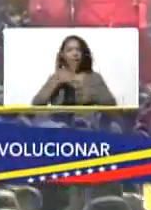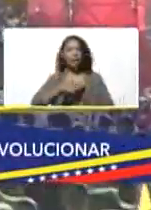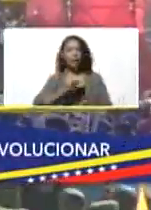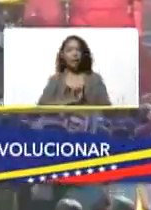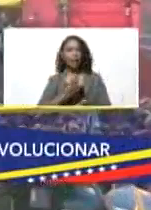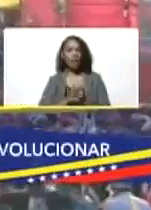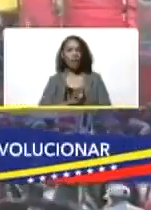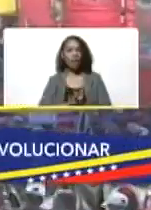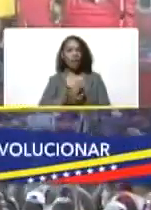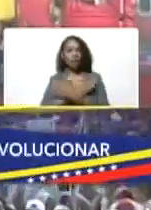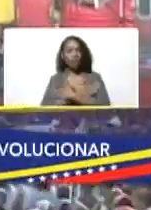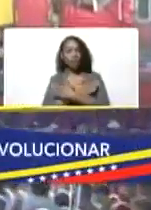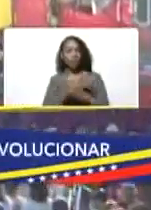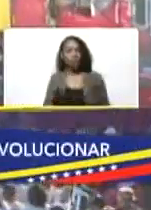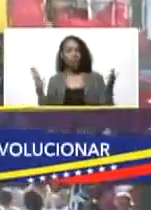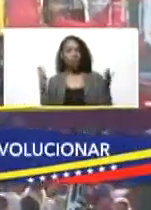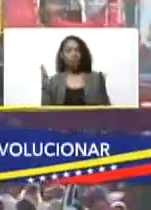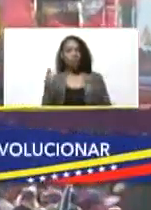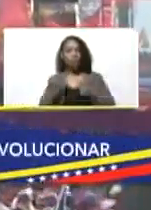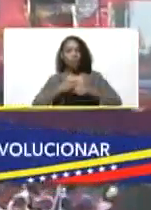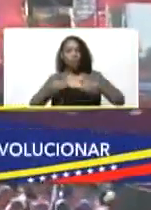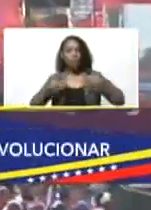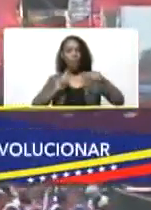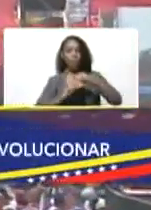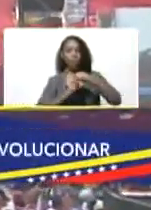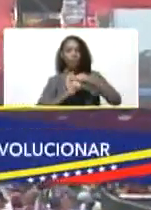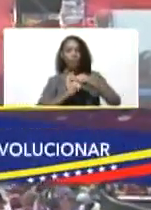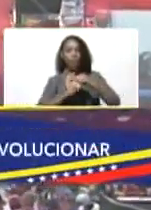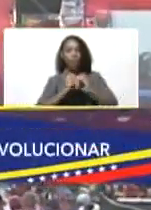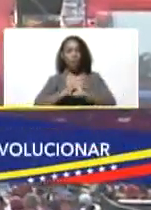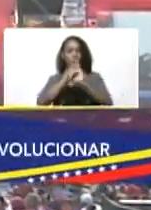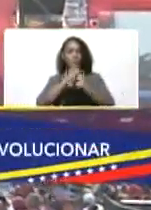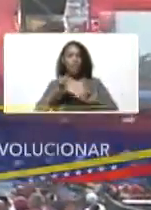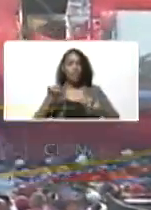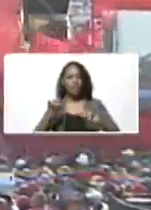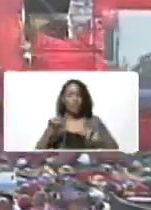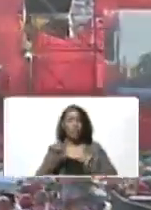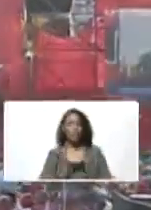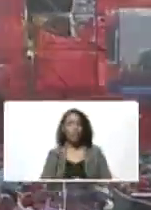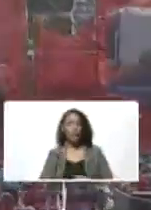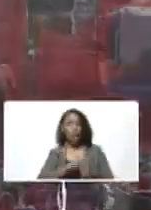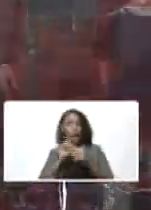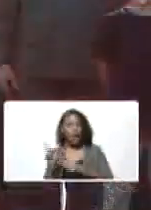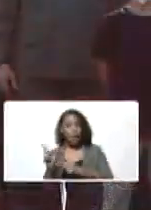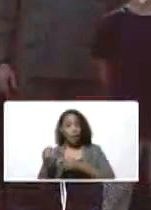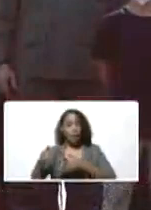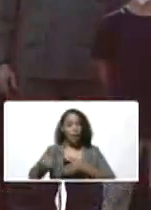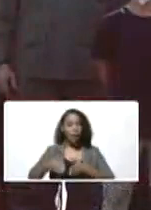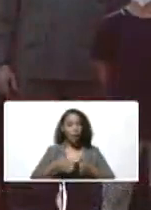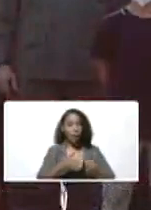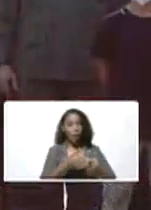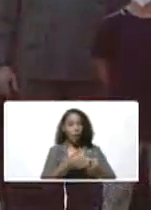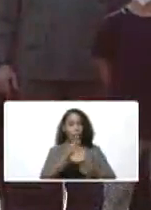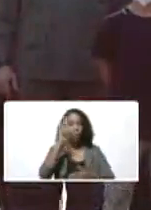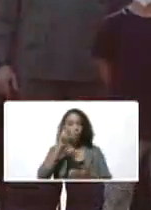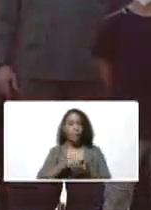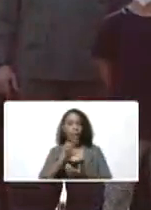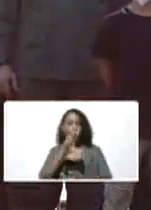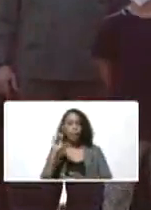armónica, solidaria, próspera y feliz. Ese es el rumbo.